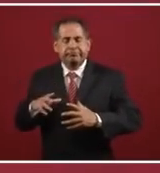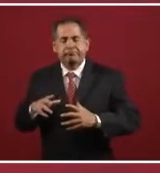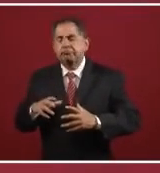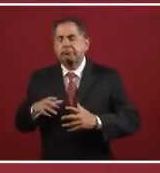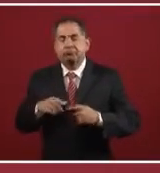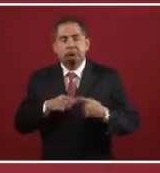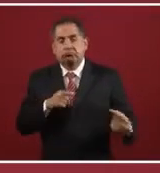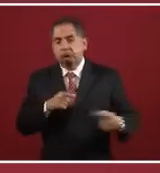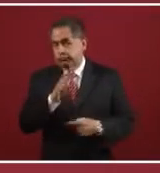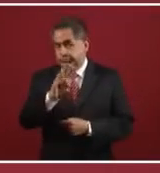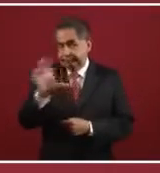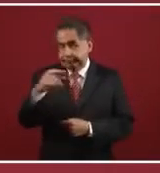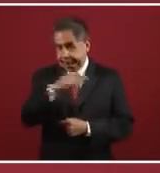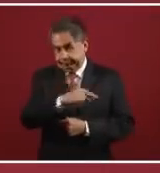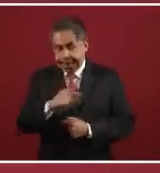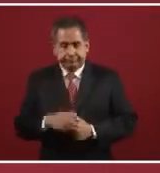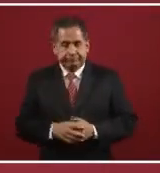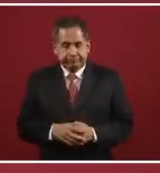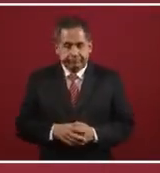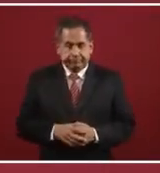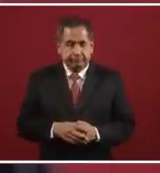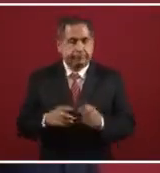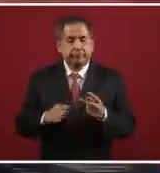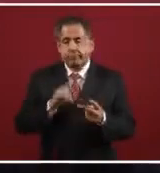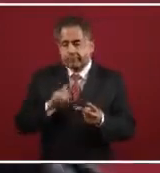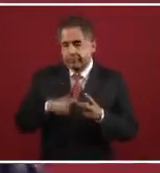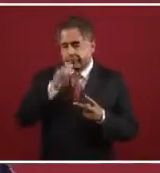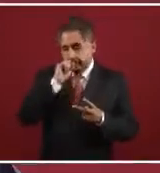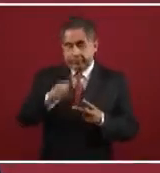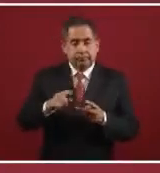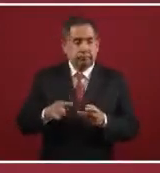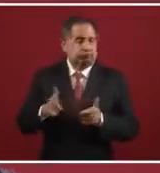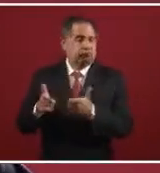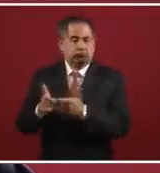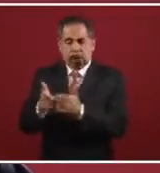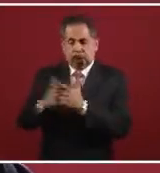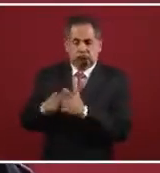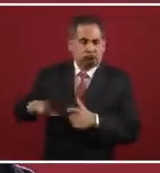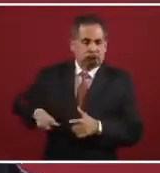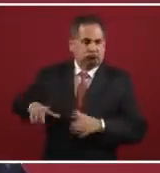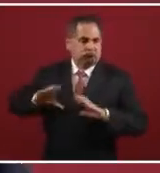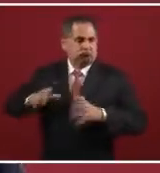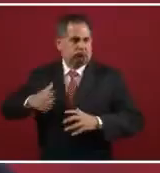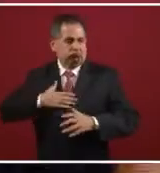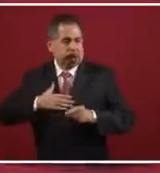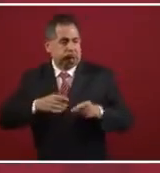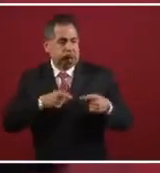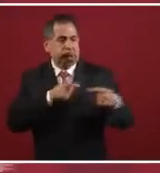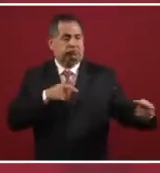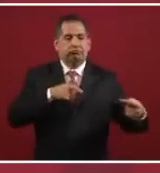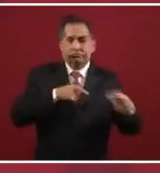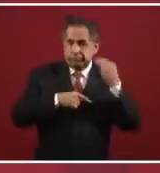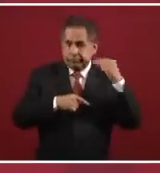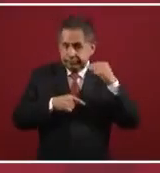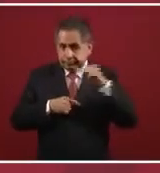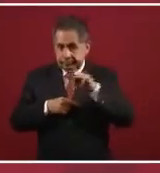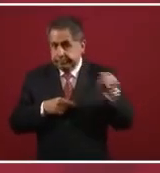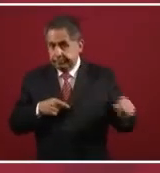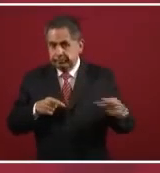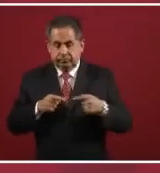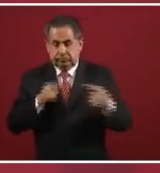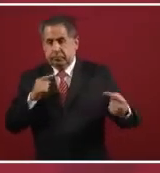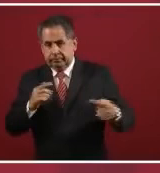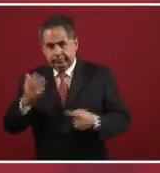en Baja California, y el régimen contra otro partido opositor en Michoacán.